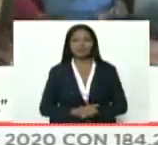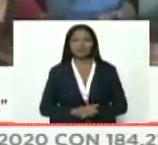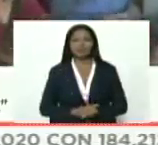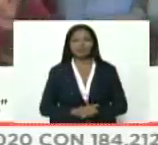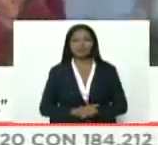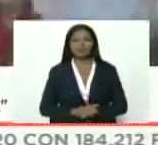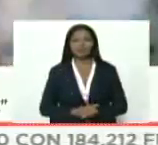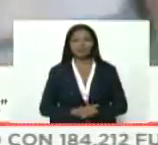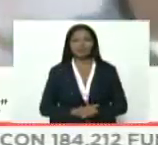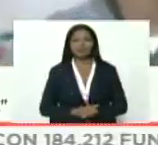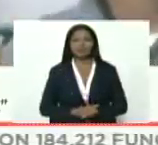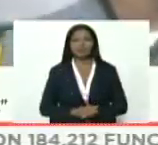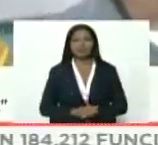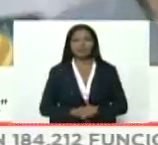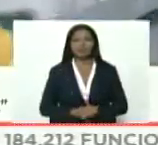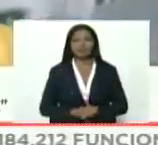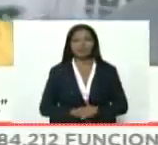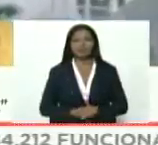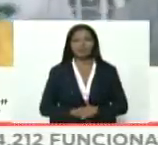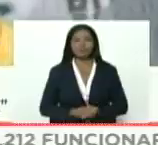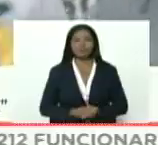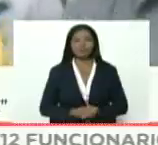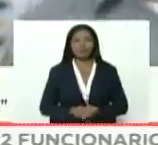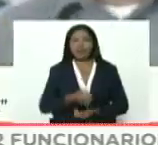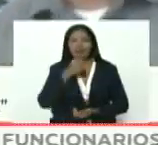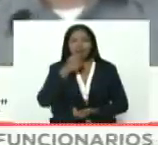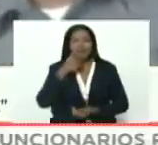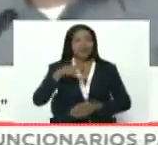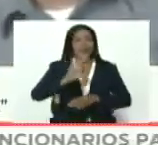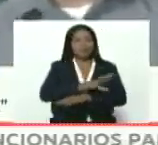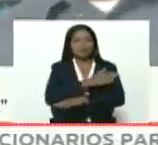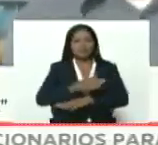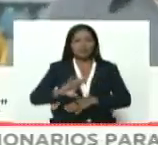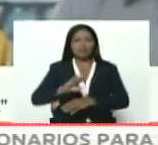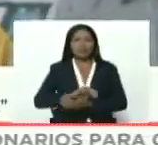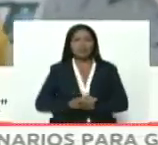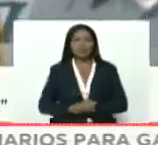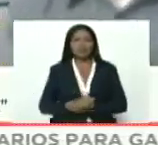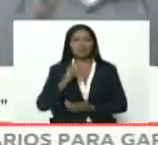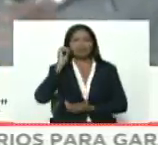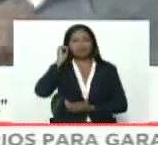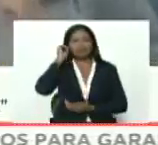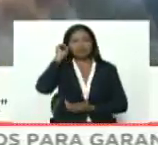Es la verdad. Bellísimo. Que la tormenta amenazó con